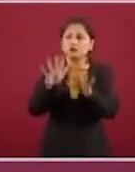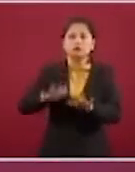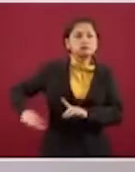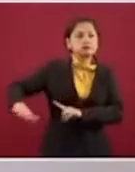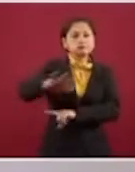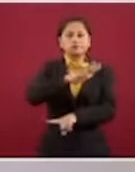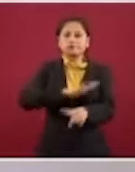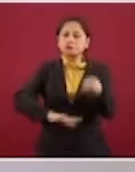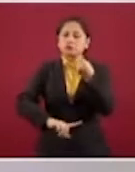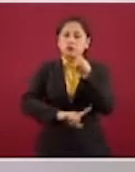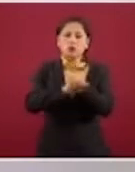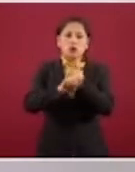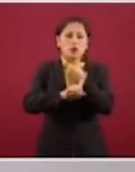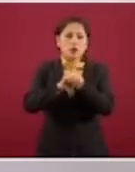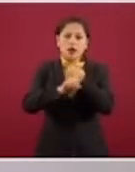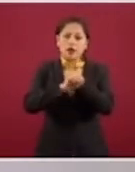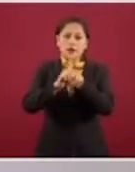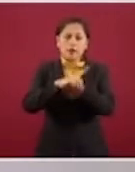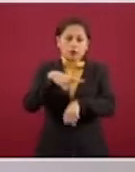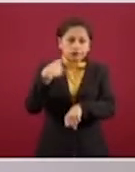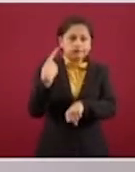Antes de cualquier otra,